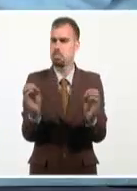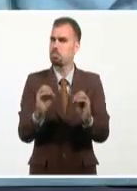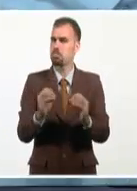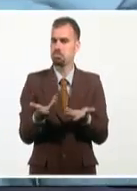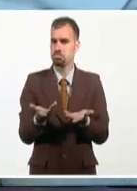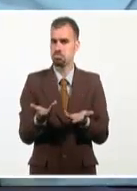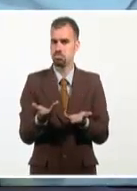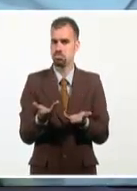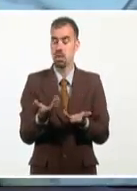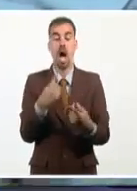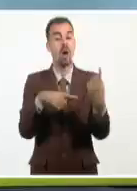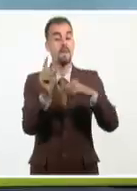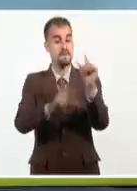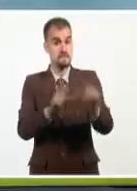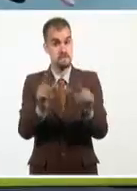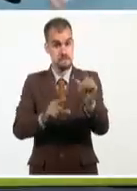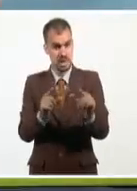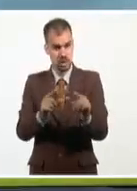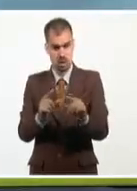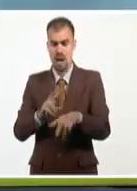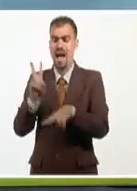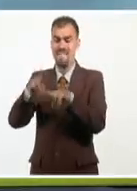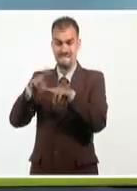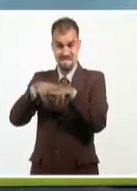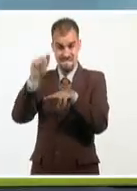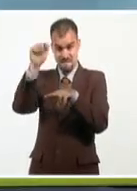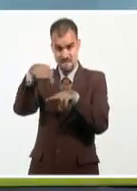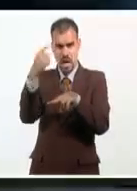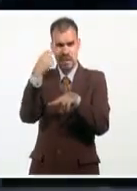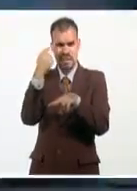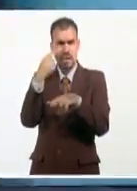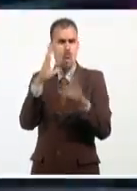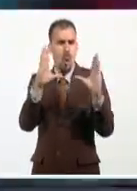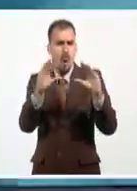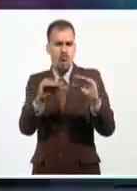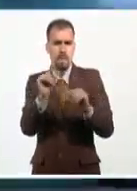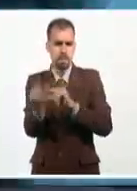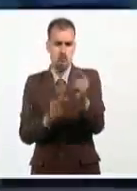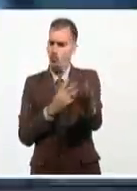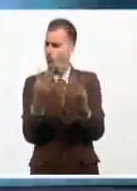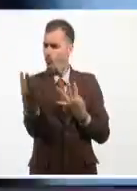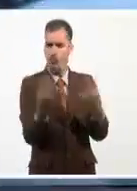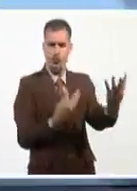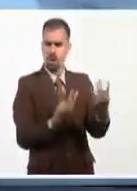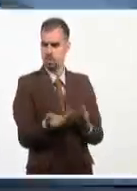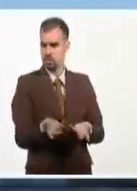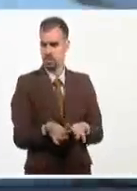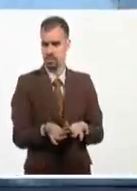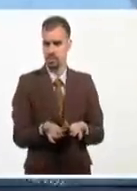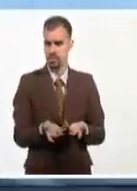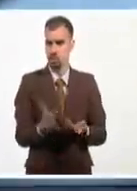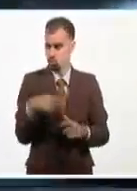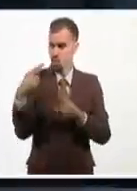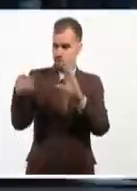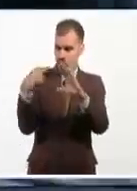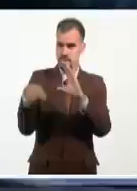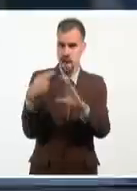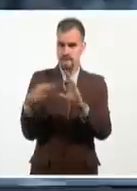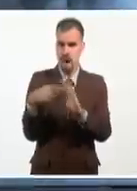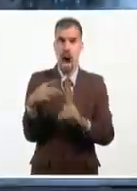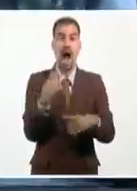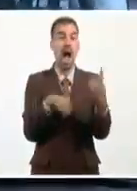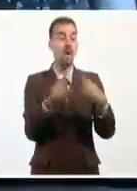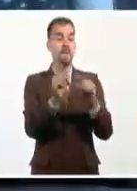comunidades, en la noche, parecen haber desterrado el miedo a la pandemia. A nuestros correos llegan también las alarmas de vecinos de barrios